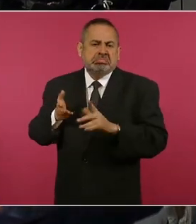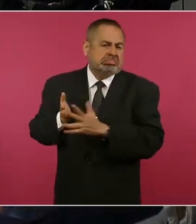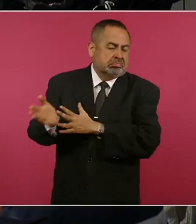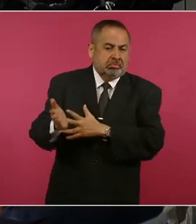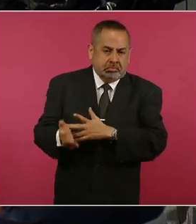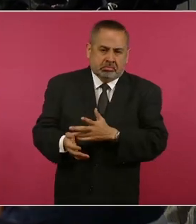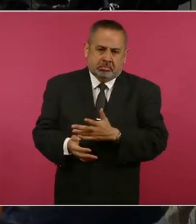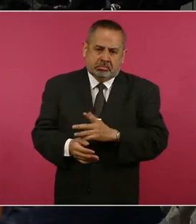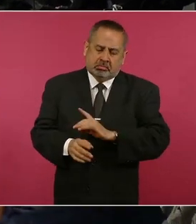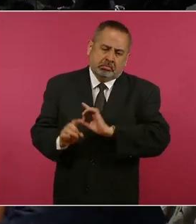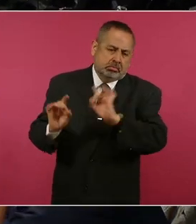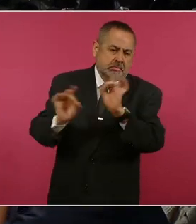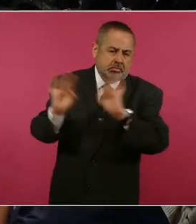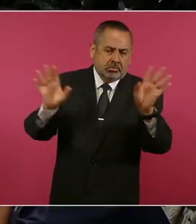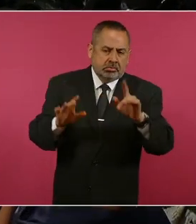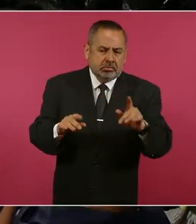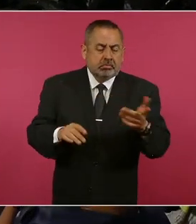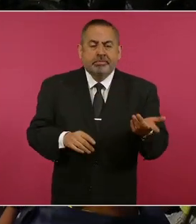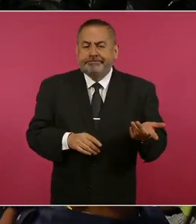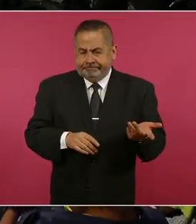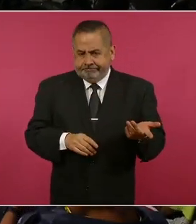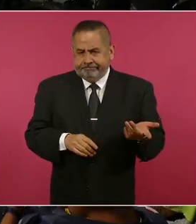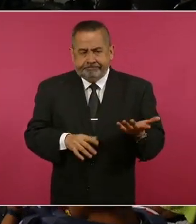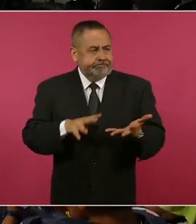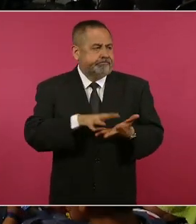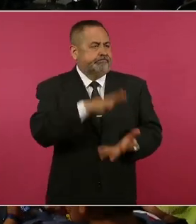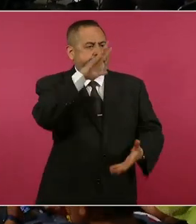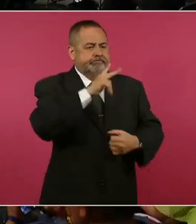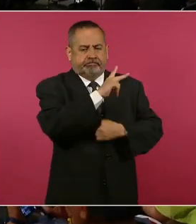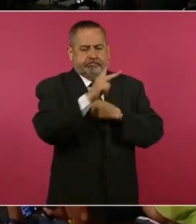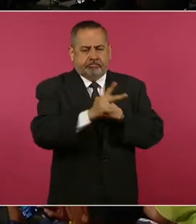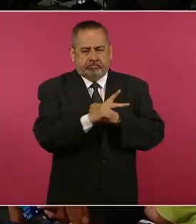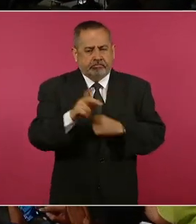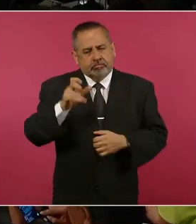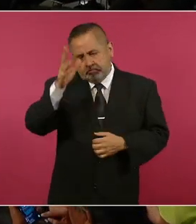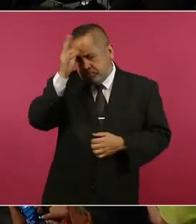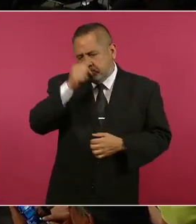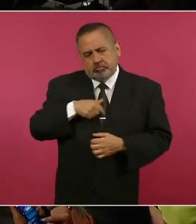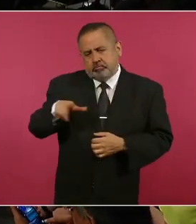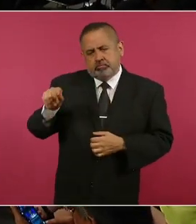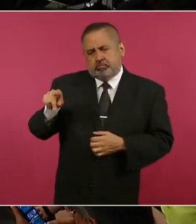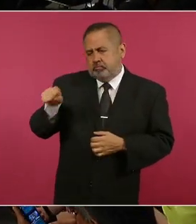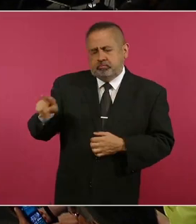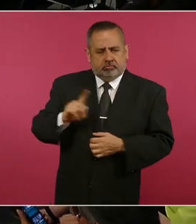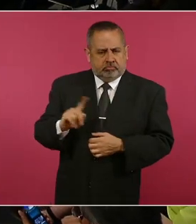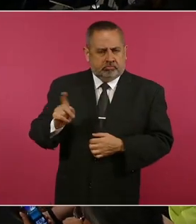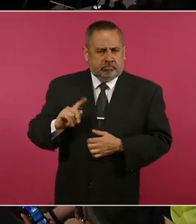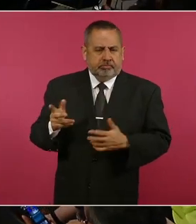casi todos, pero pues siempre hay